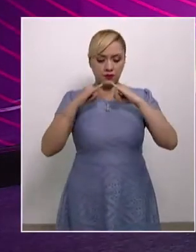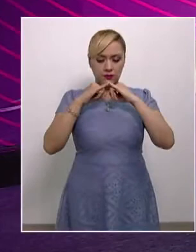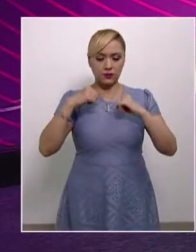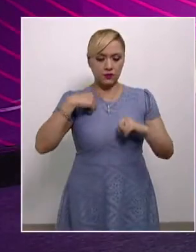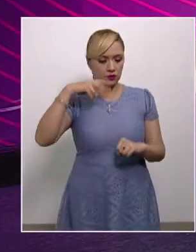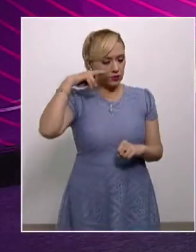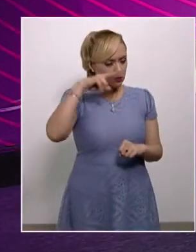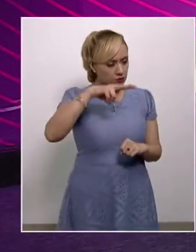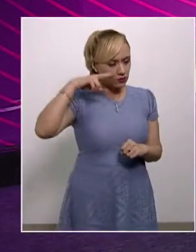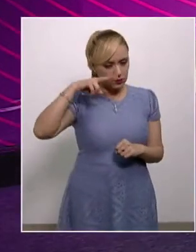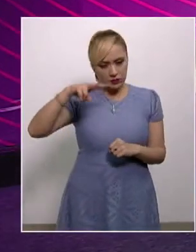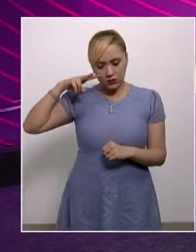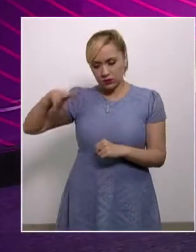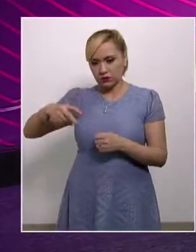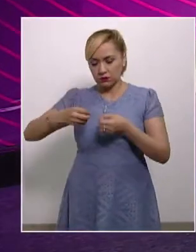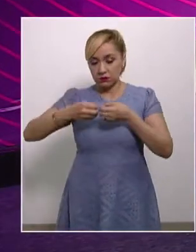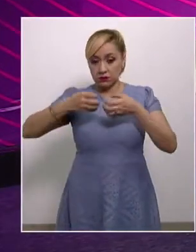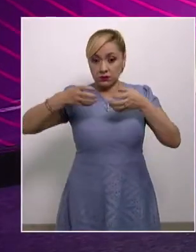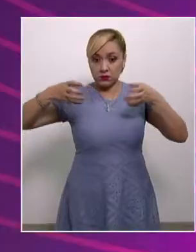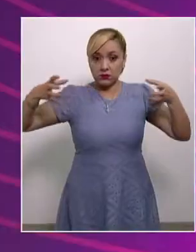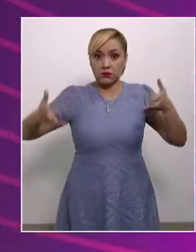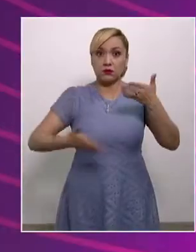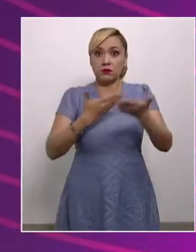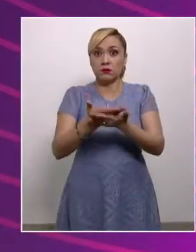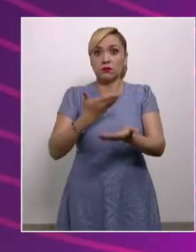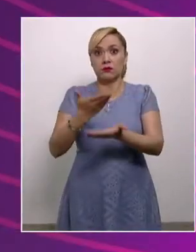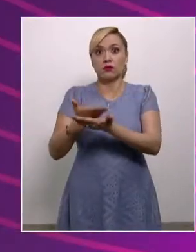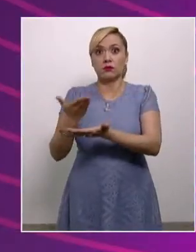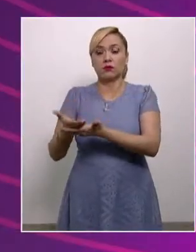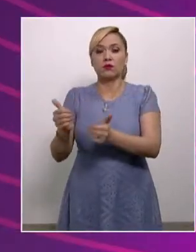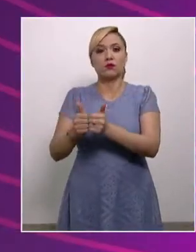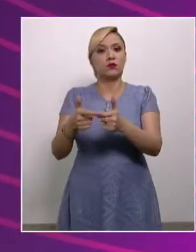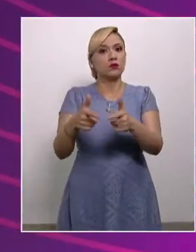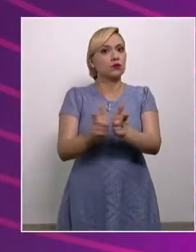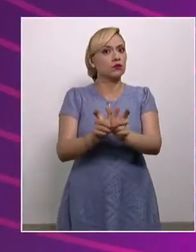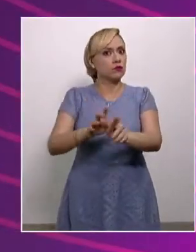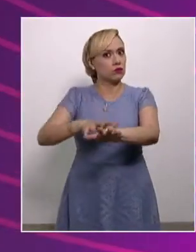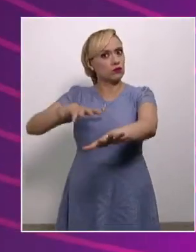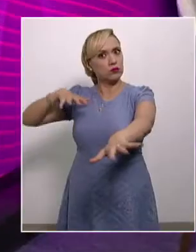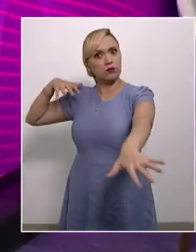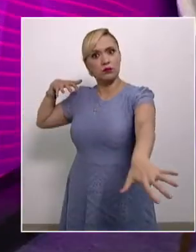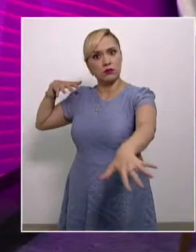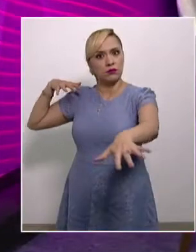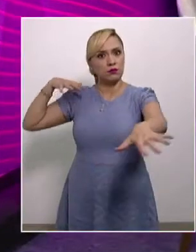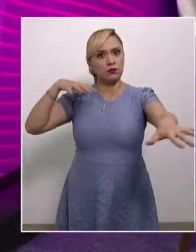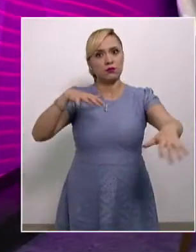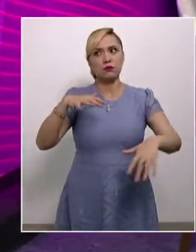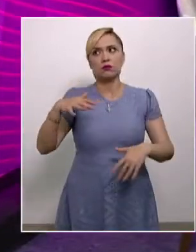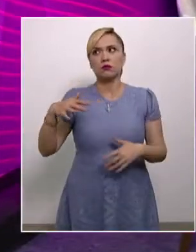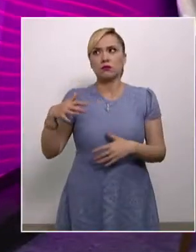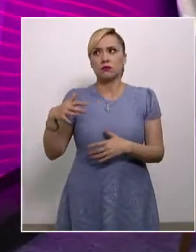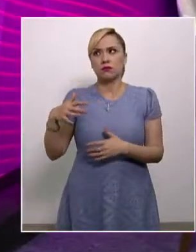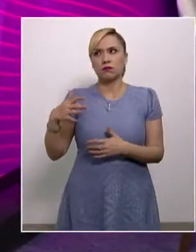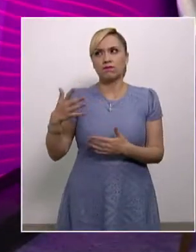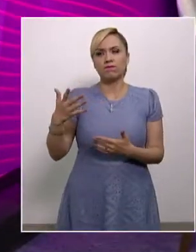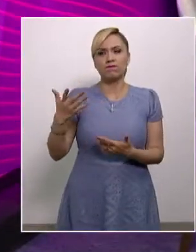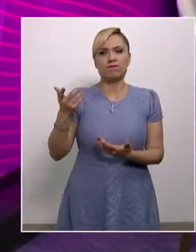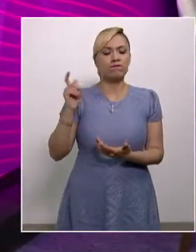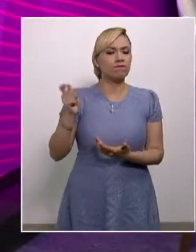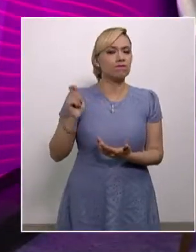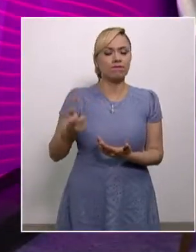hemos visto de este incremento de casos, incluso con la caravana de más casos vinculados